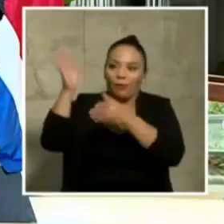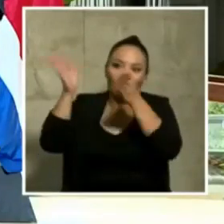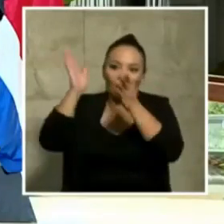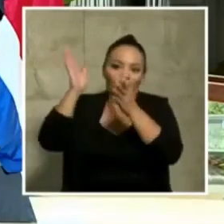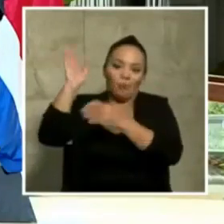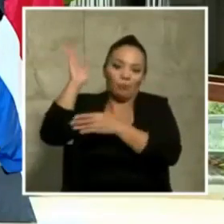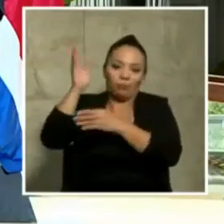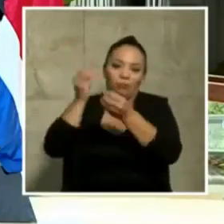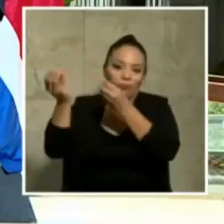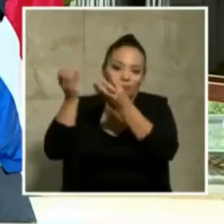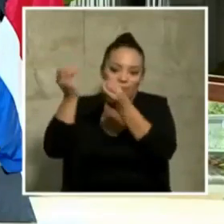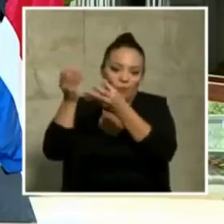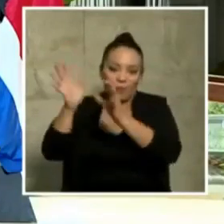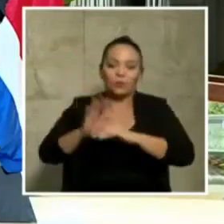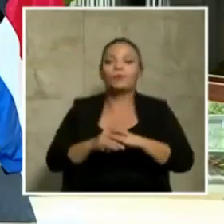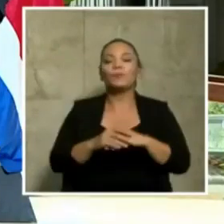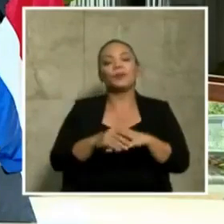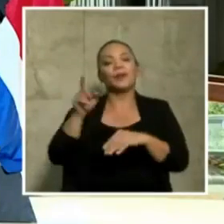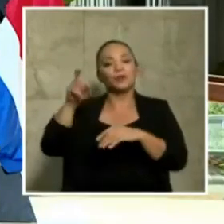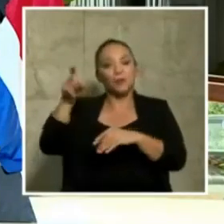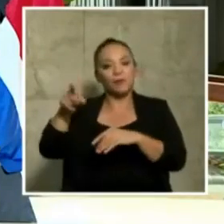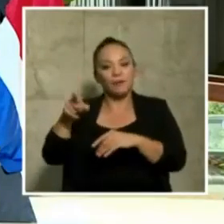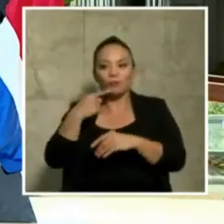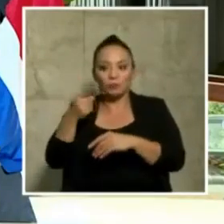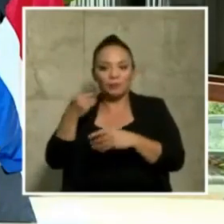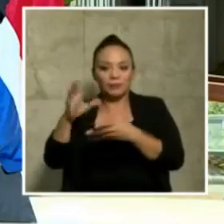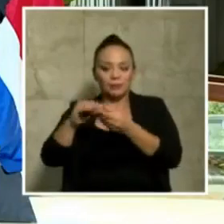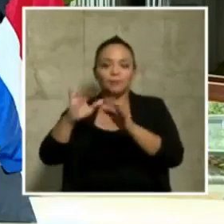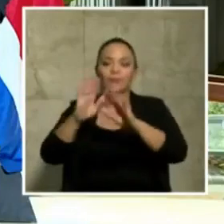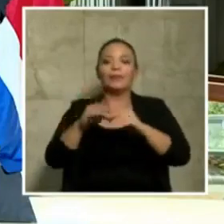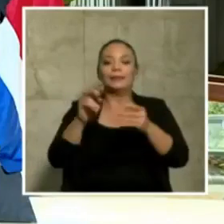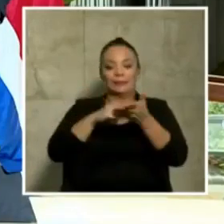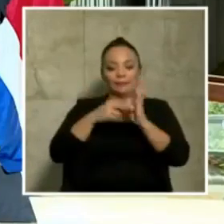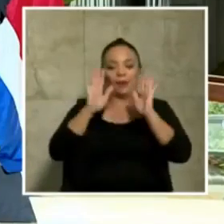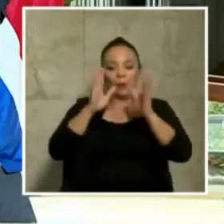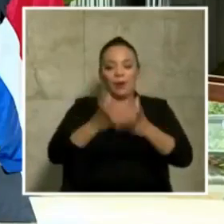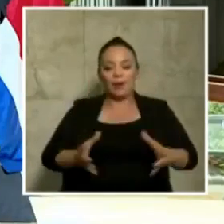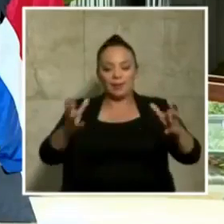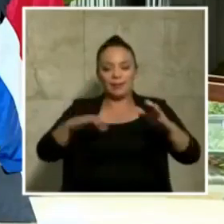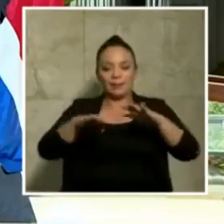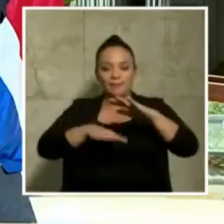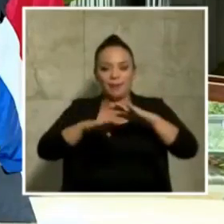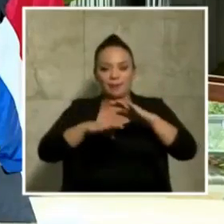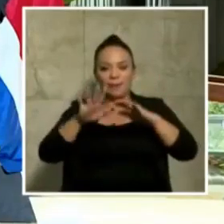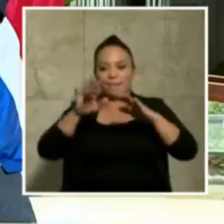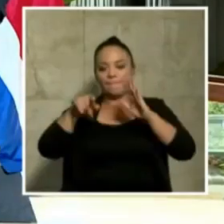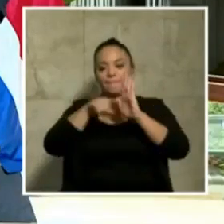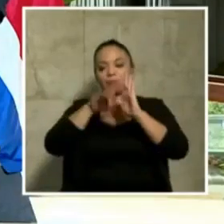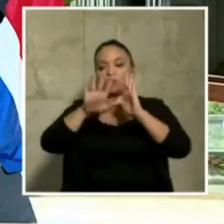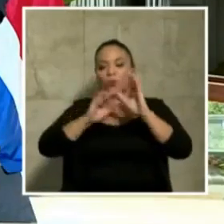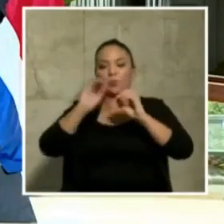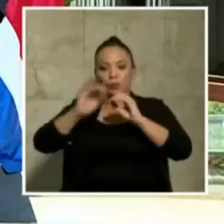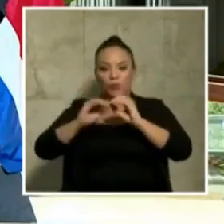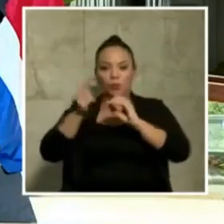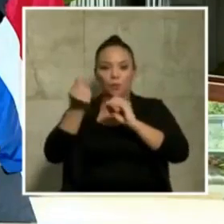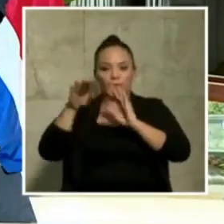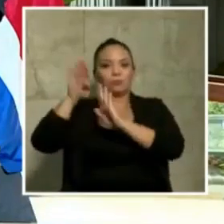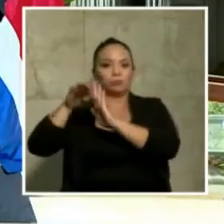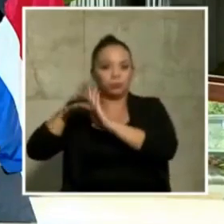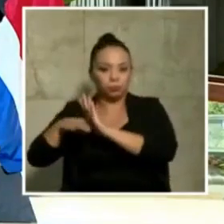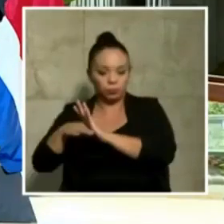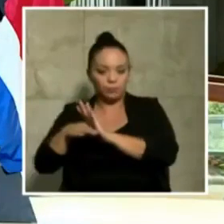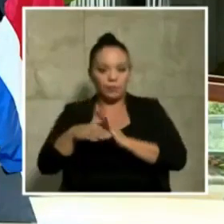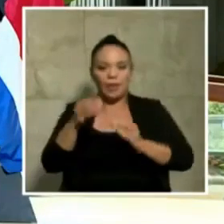lo felicito, eso hay que cacarearlo. Entonces, sí. Canasta básica, menos 5% en caída de precios. Sí, señor. Y alimentos en general,